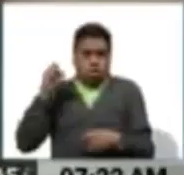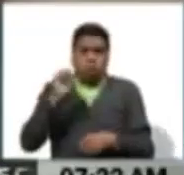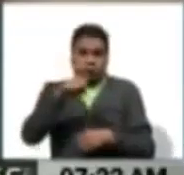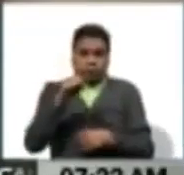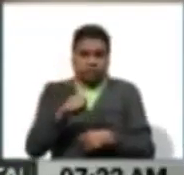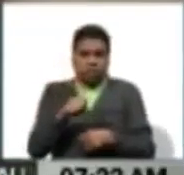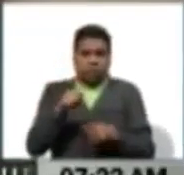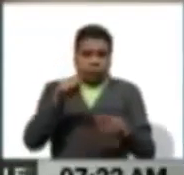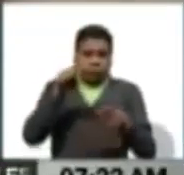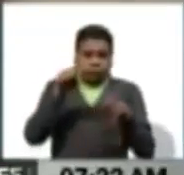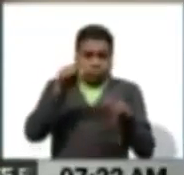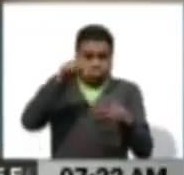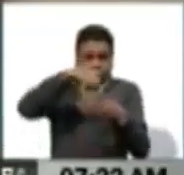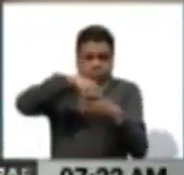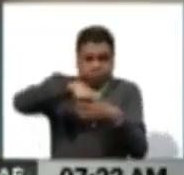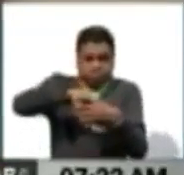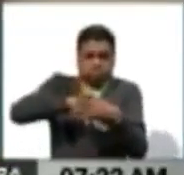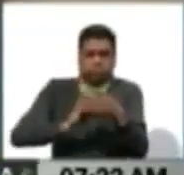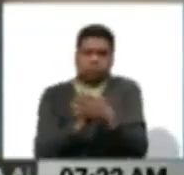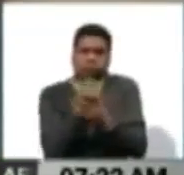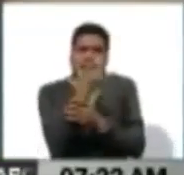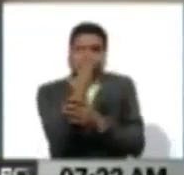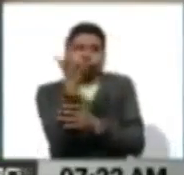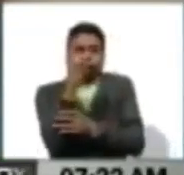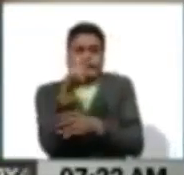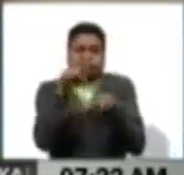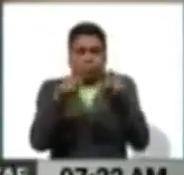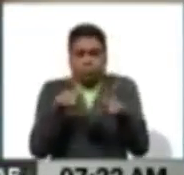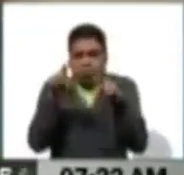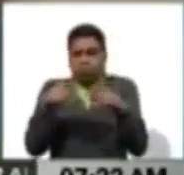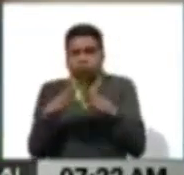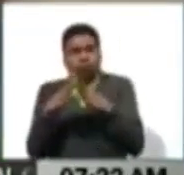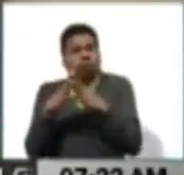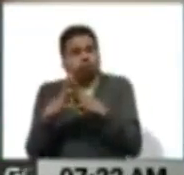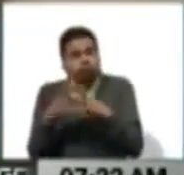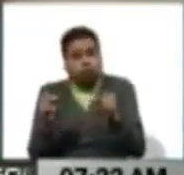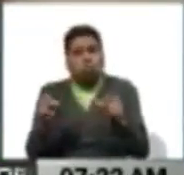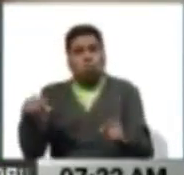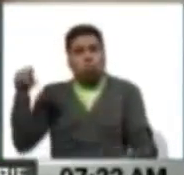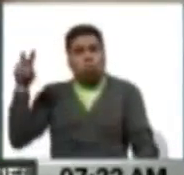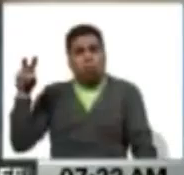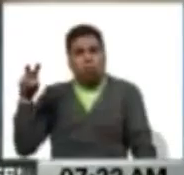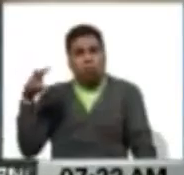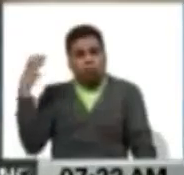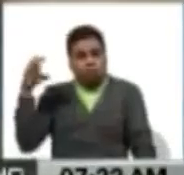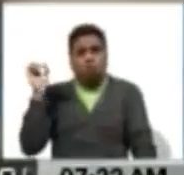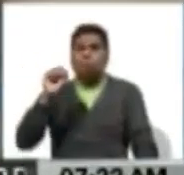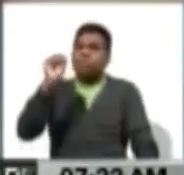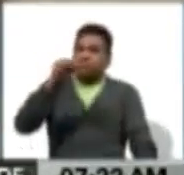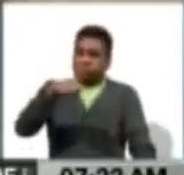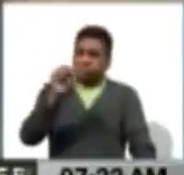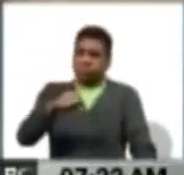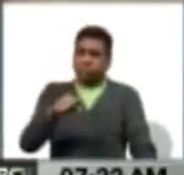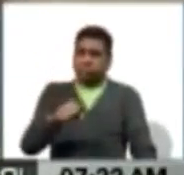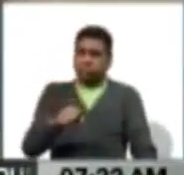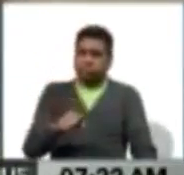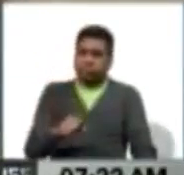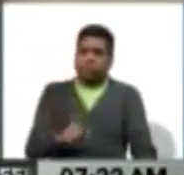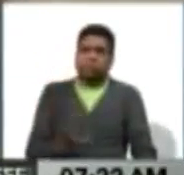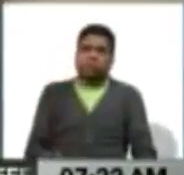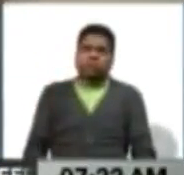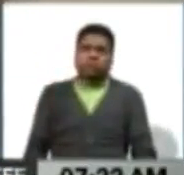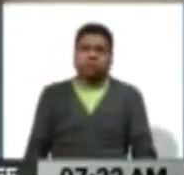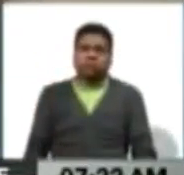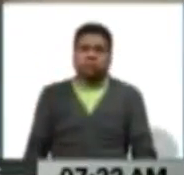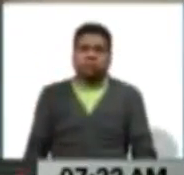campesino colombiano. Entonces ellos pueden decir que en Venezuela no lo pueden hacer por toda la según ellos, pues